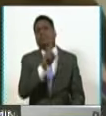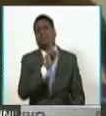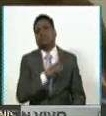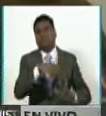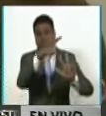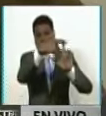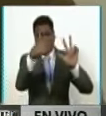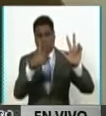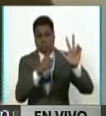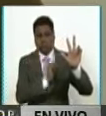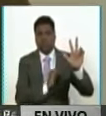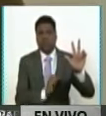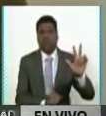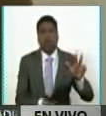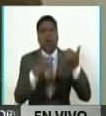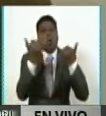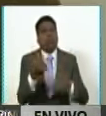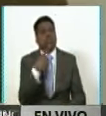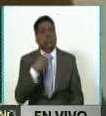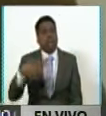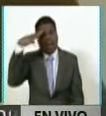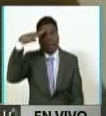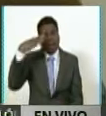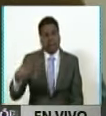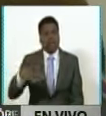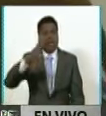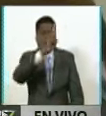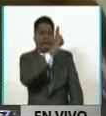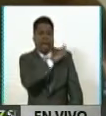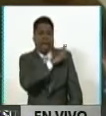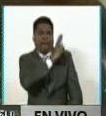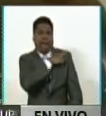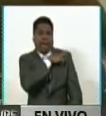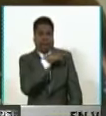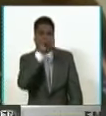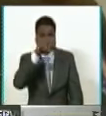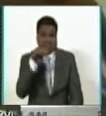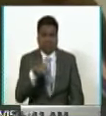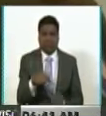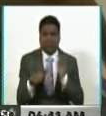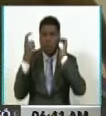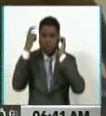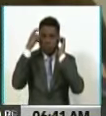Hoy, como lo decía nuestro general en jefe, es un día de júbilo nacional.